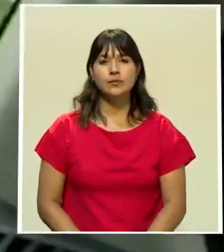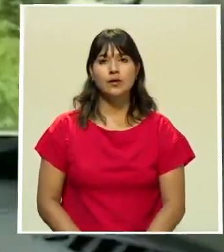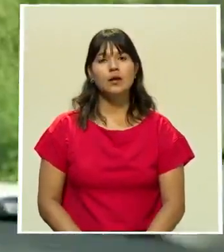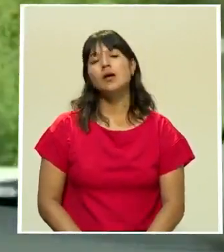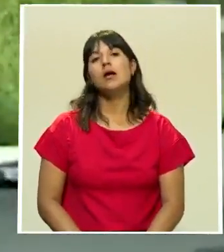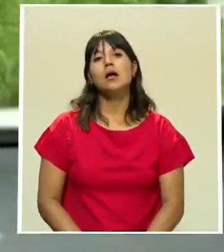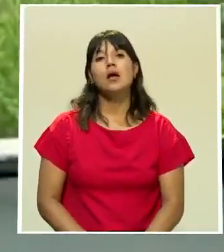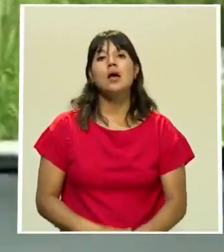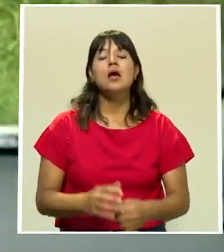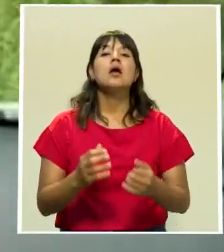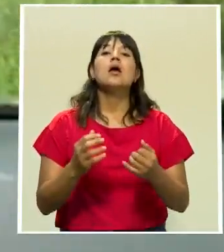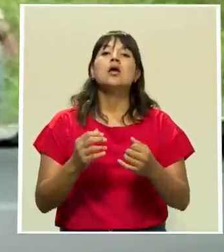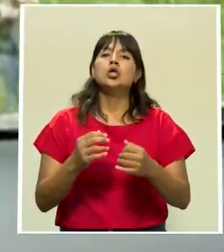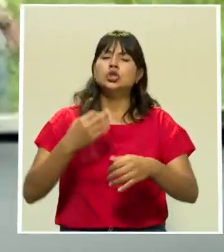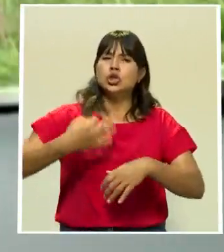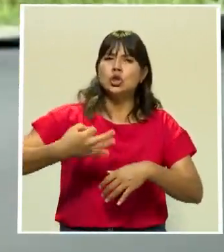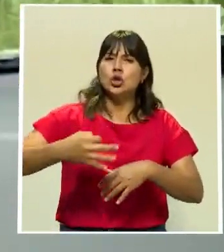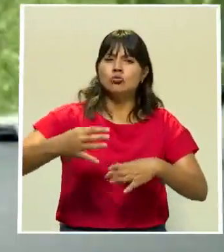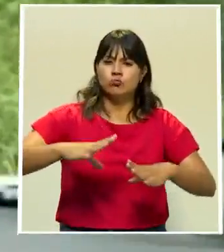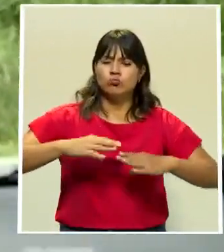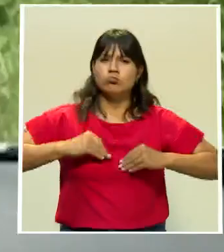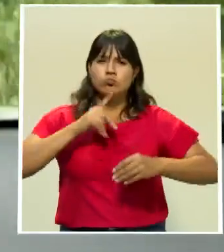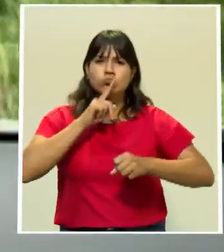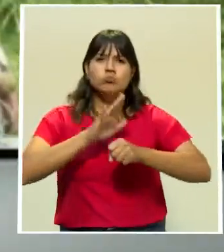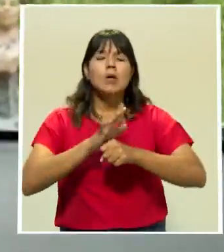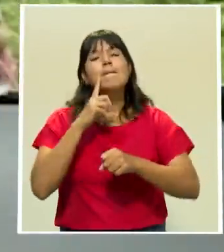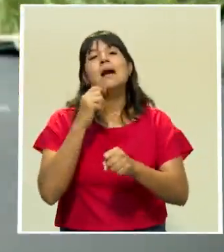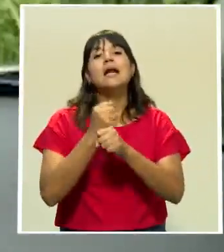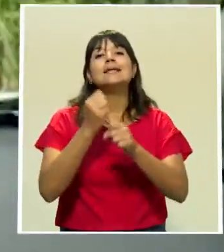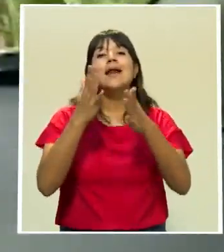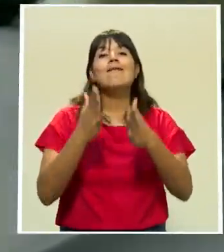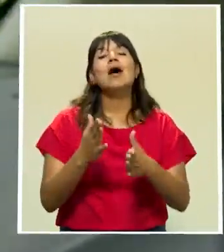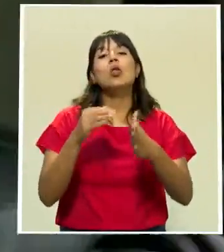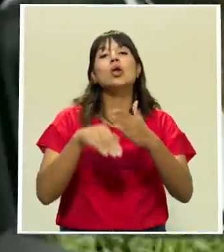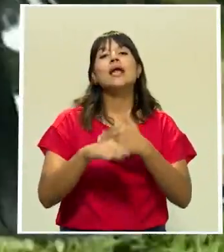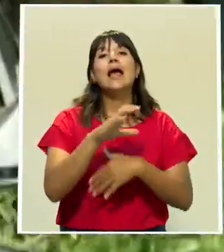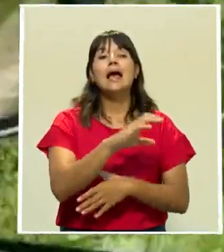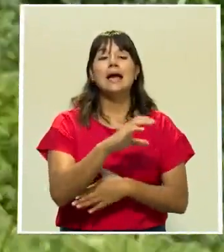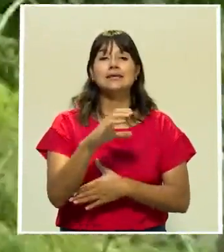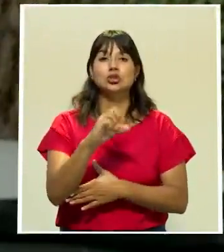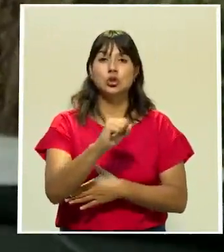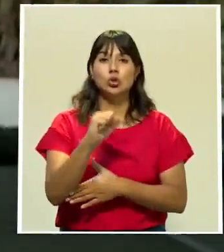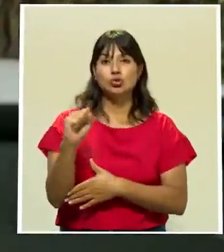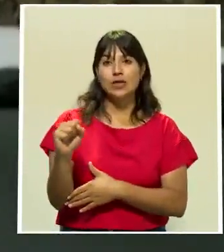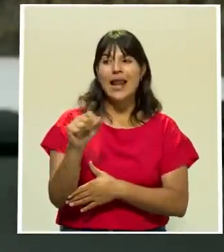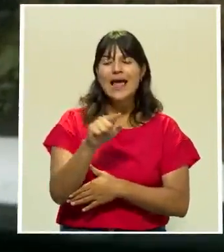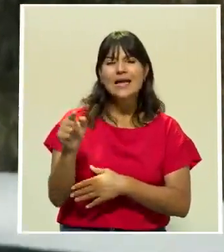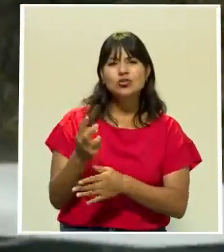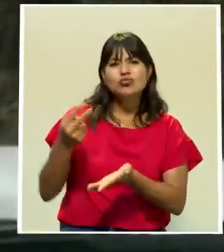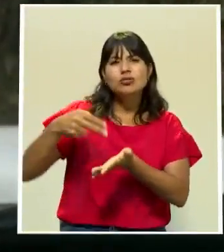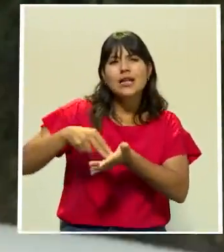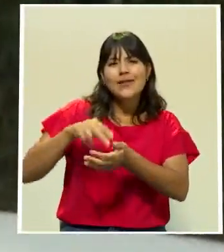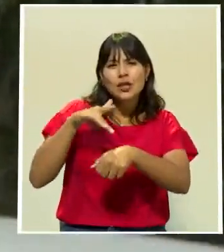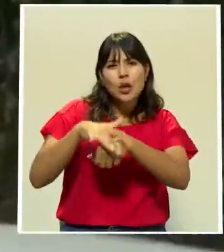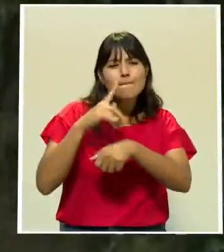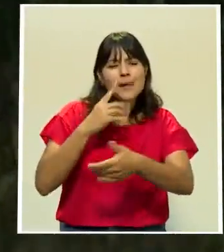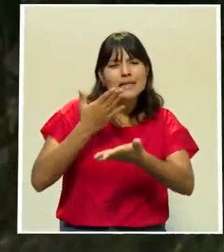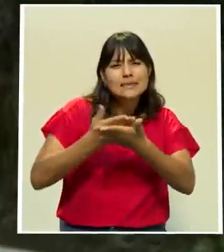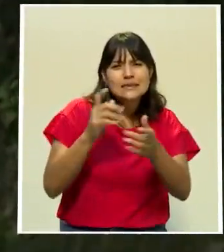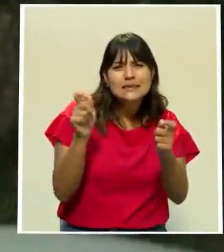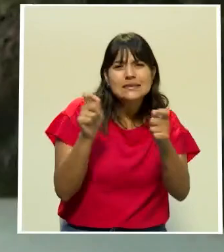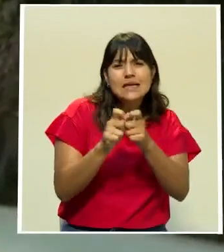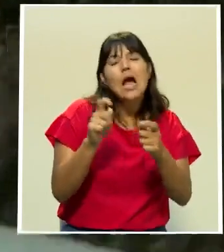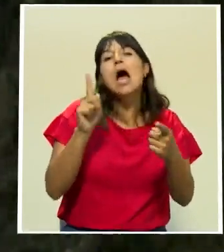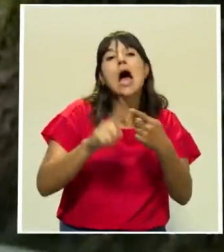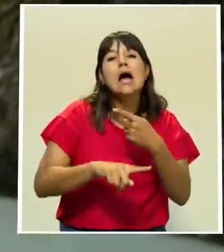Ponerse las botas es de todos los días para los funcionarios de la Caja Costarricense del Seguro Social, quienes madrugan para llegar puntualmente hasta